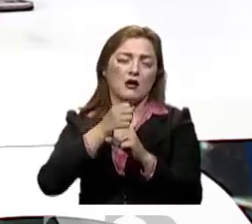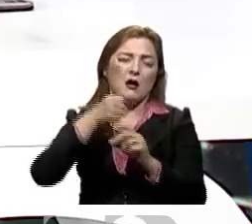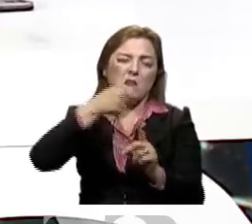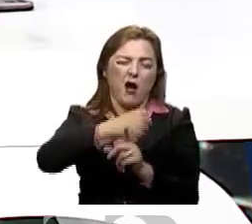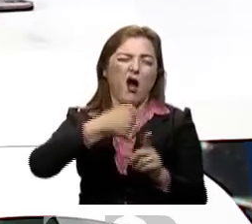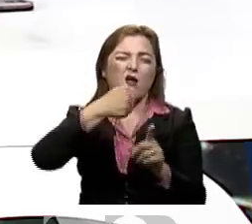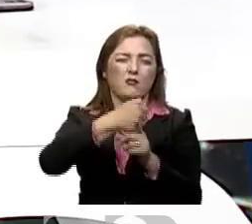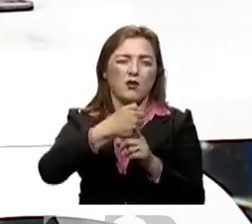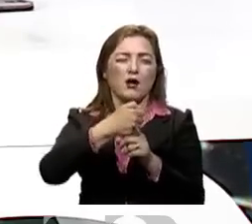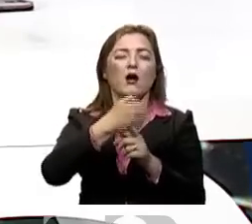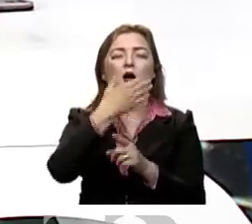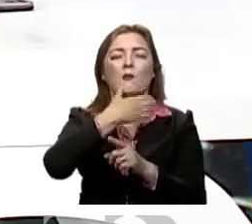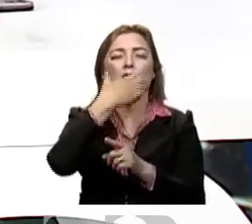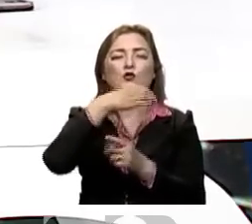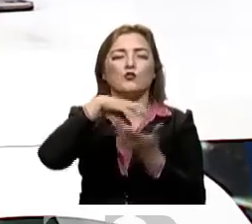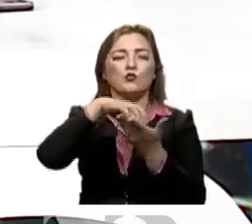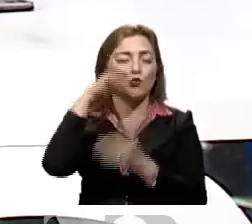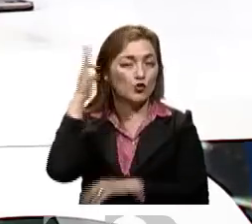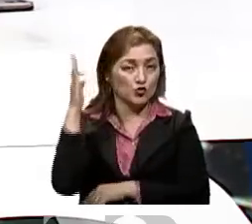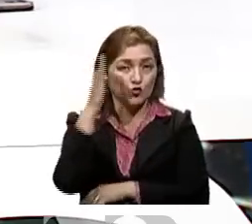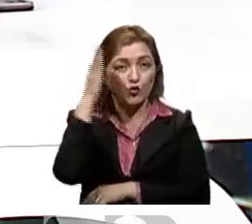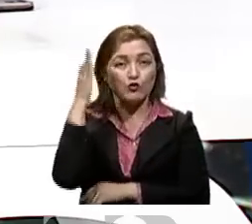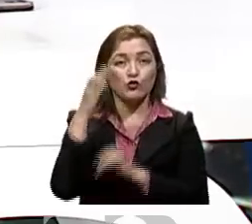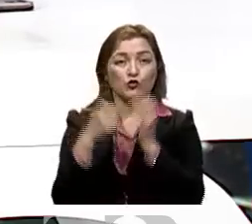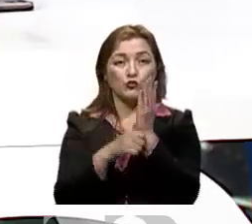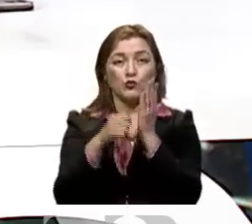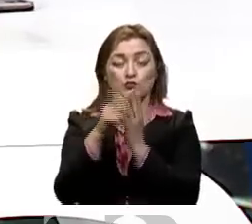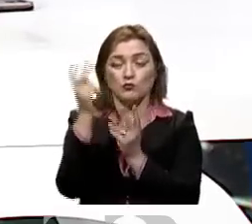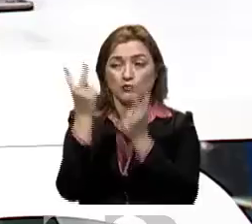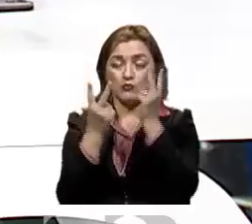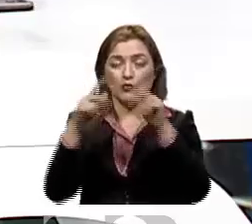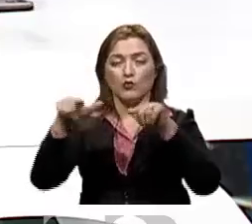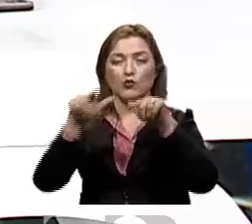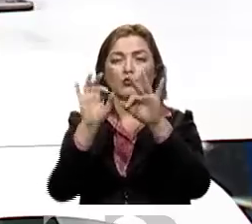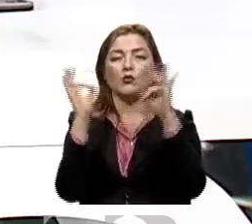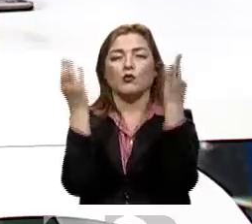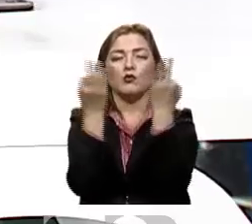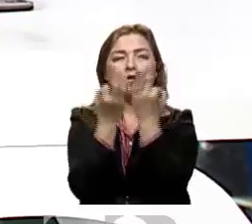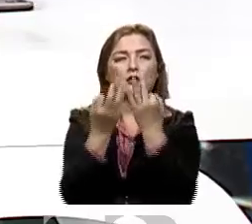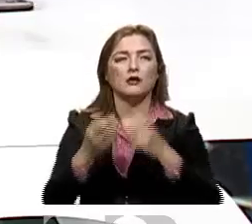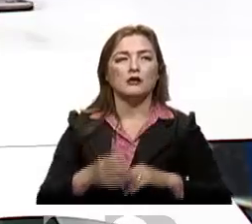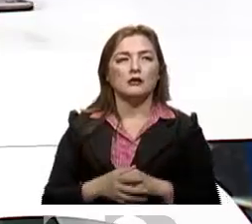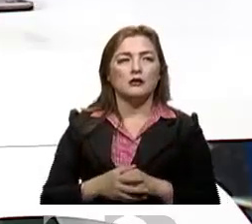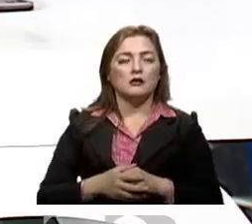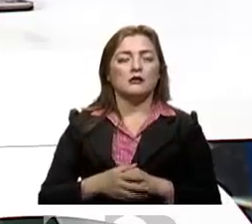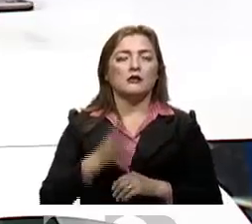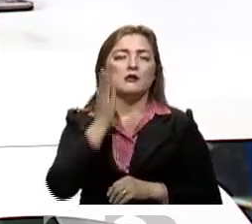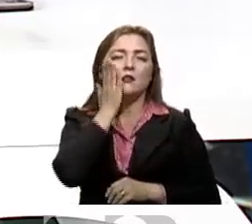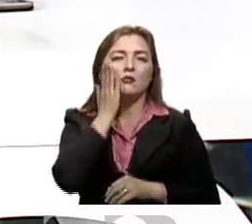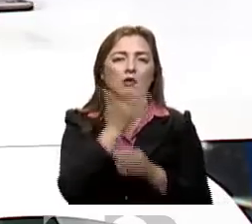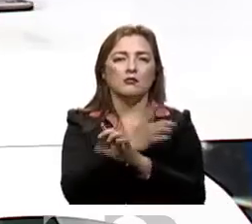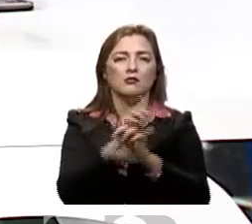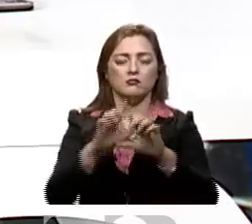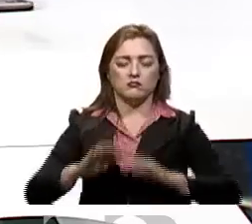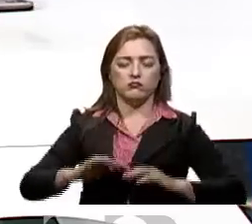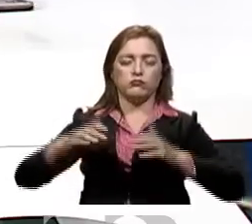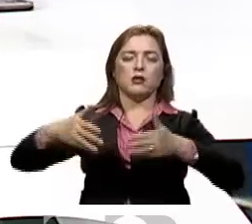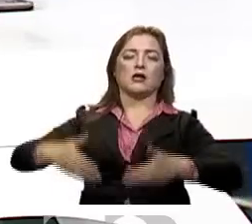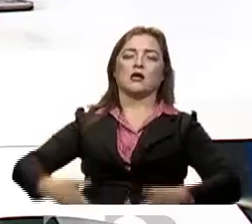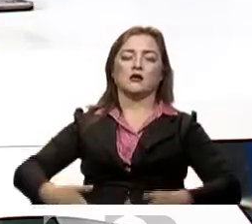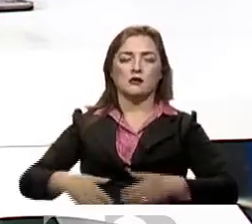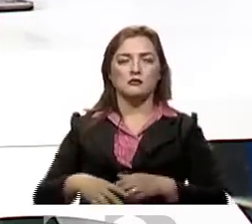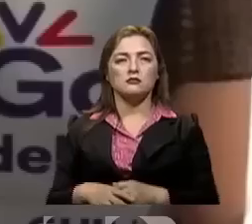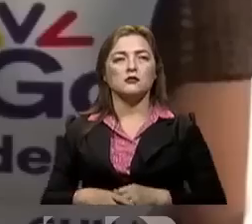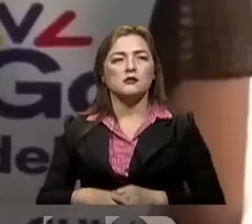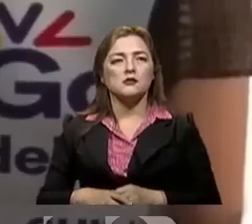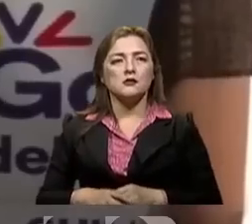Ambato, en la provincia de Tungurahua. El ministro Esteban Bernal visitó el hogar de la familia. La madre quedó en libertad por estar en periodo de